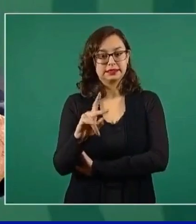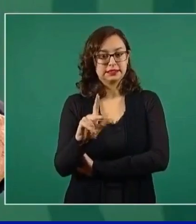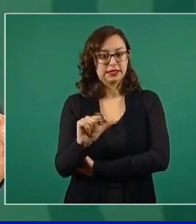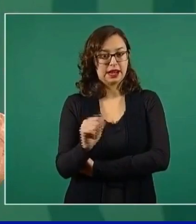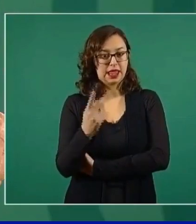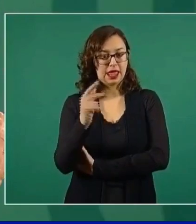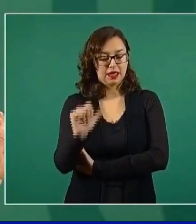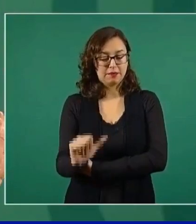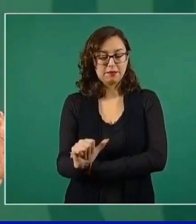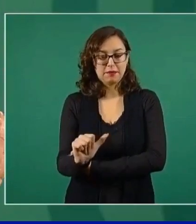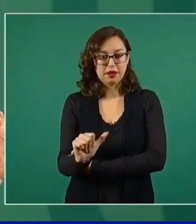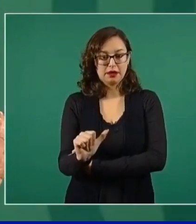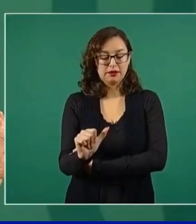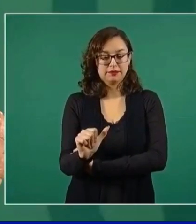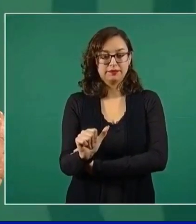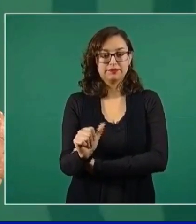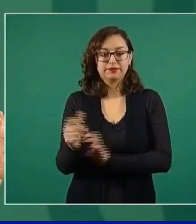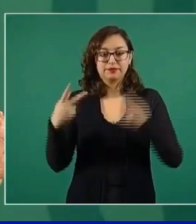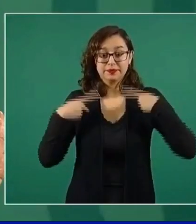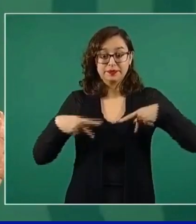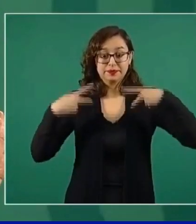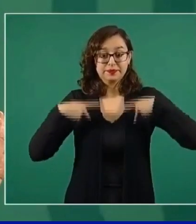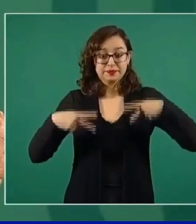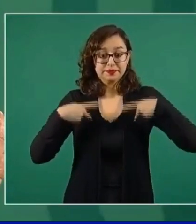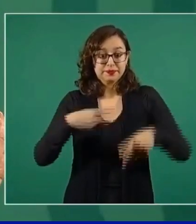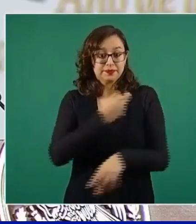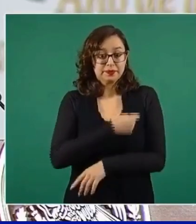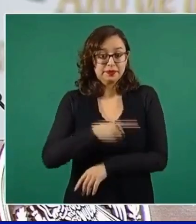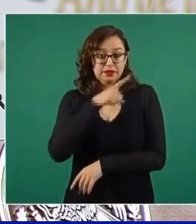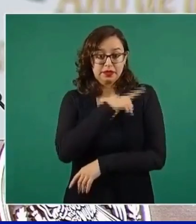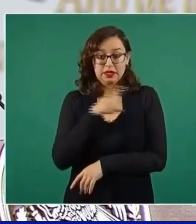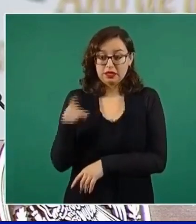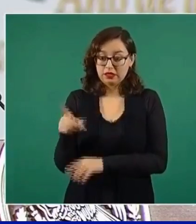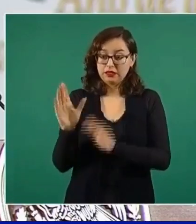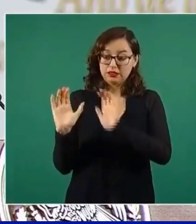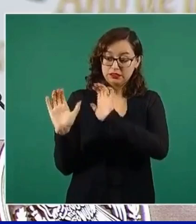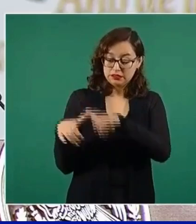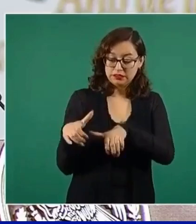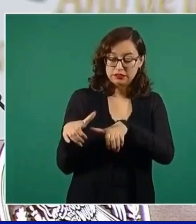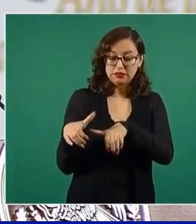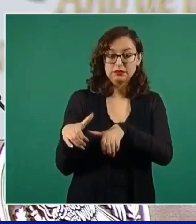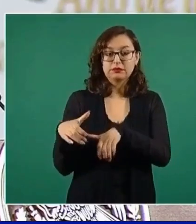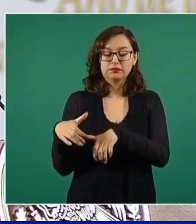me pidieron los trabajadores que fueron contratados con este